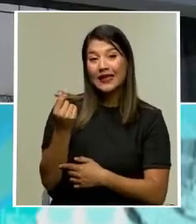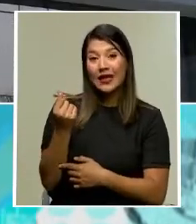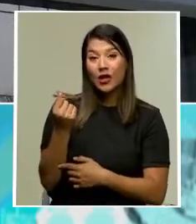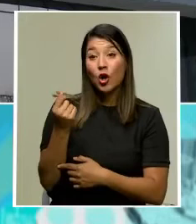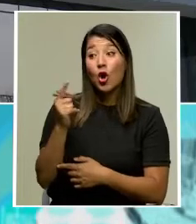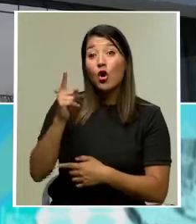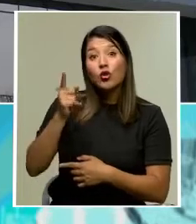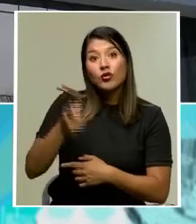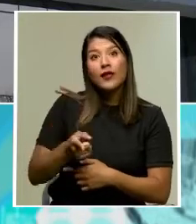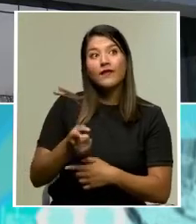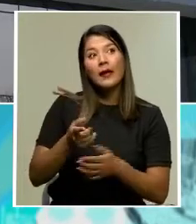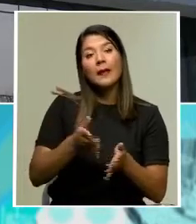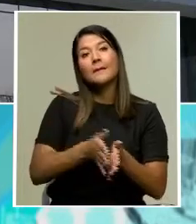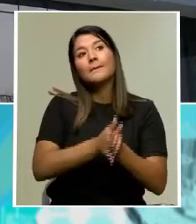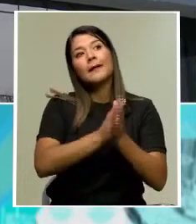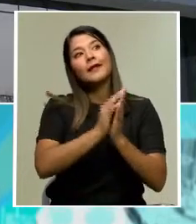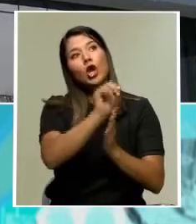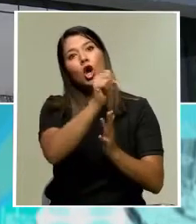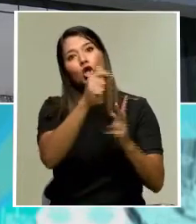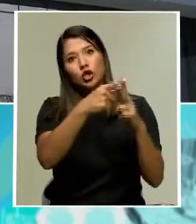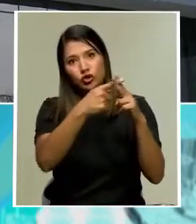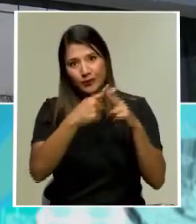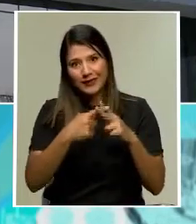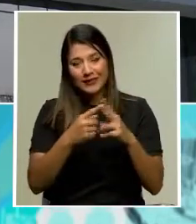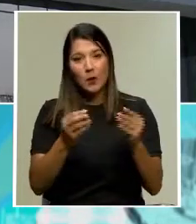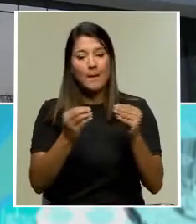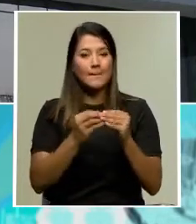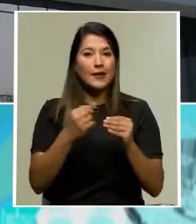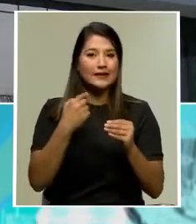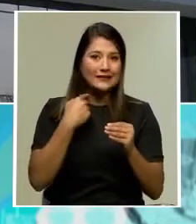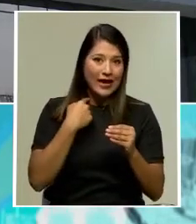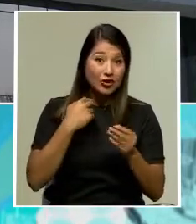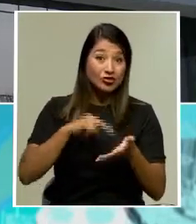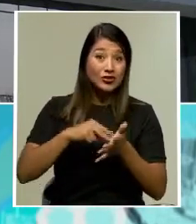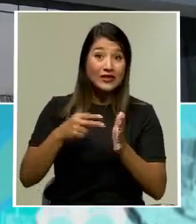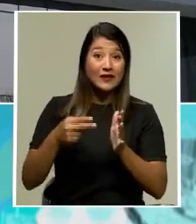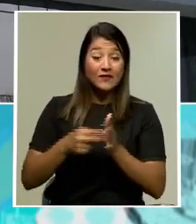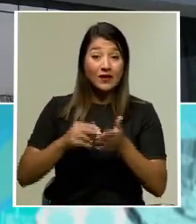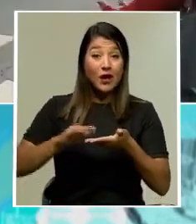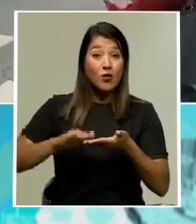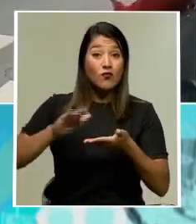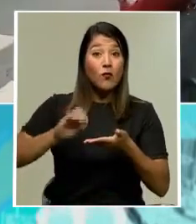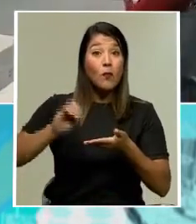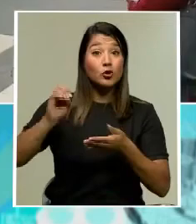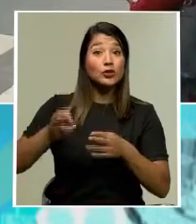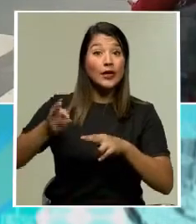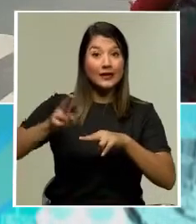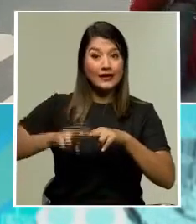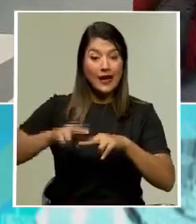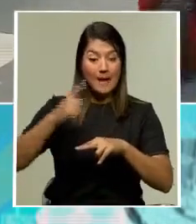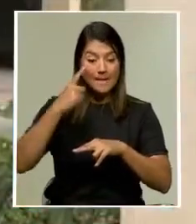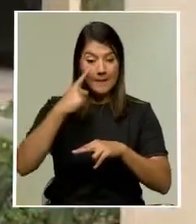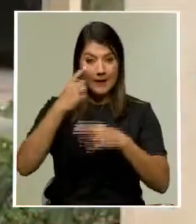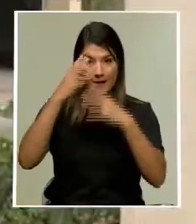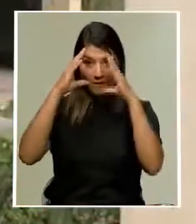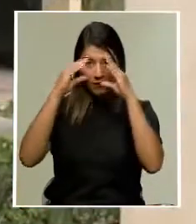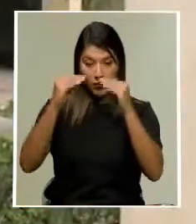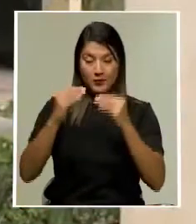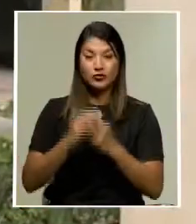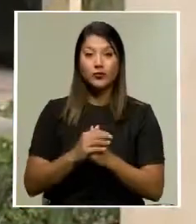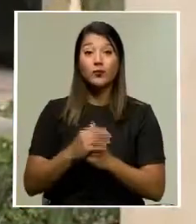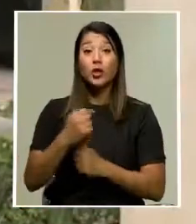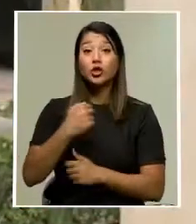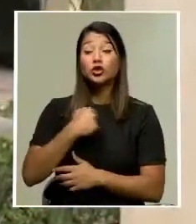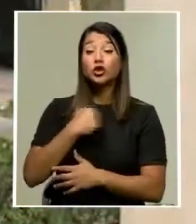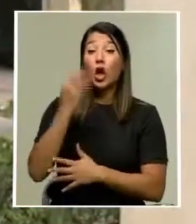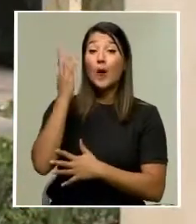de créditos, aumentaría también la tasa de interés. Veamos la siguiente declaración. Lo que a uno le preocupa